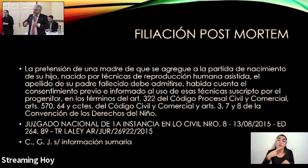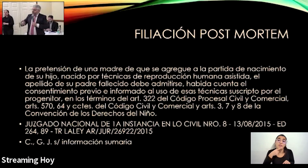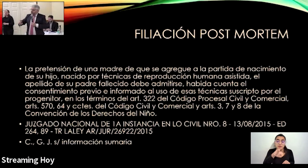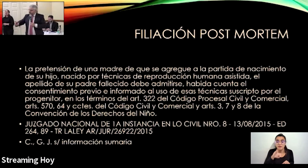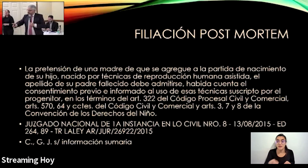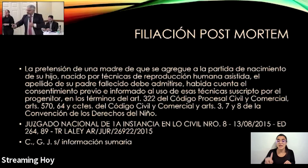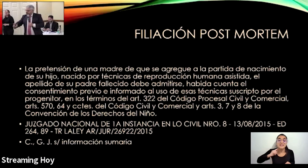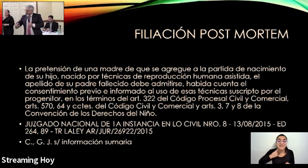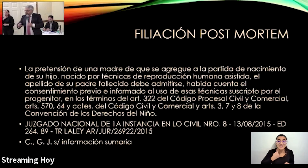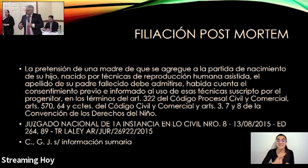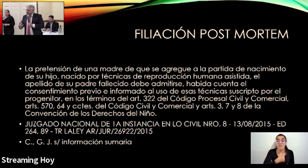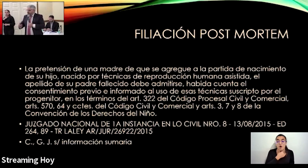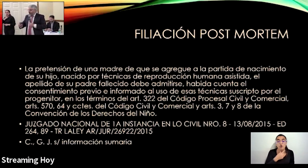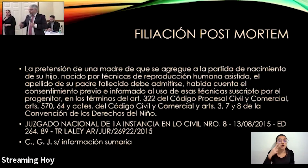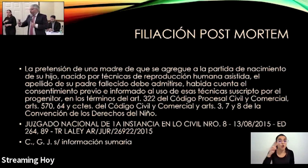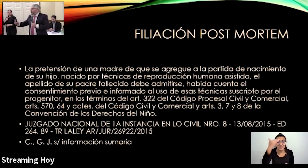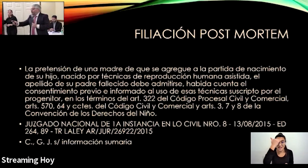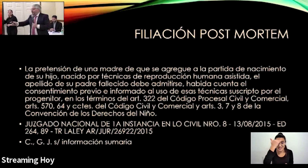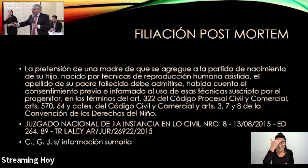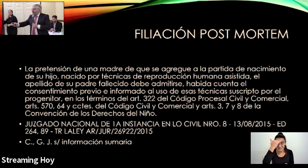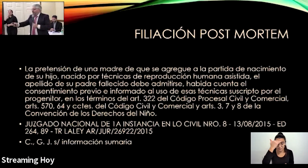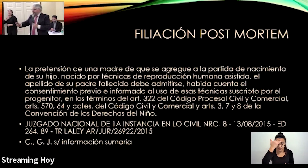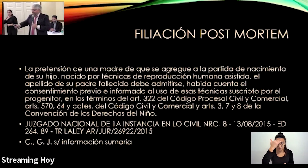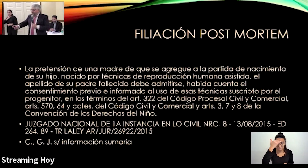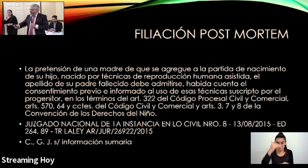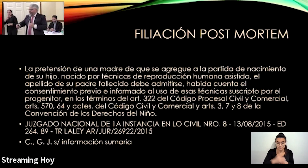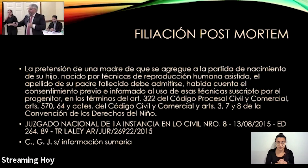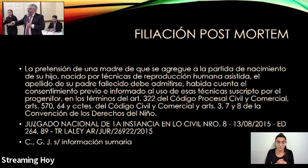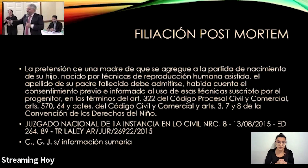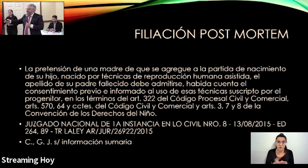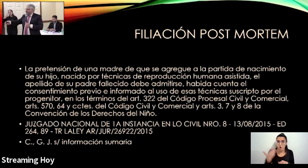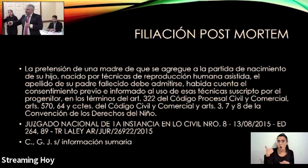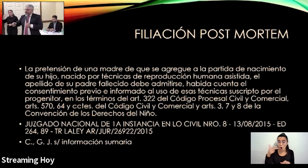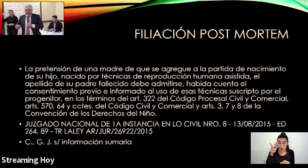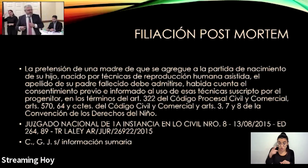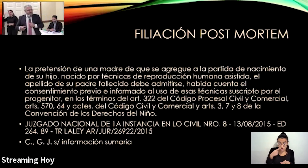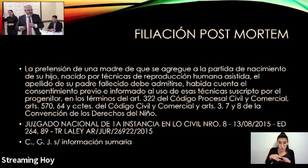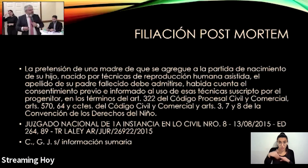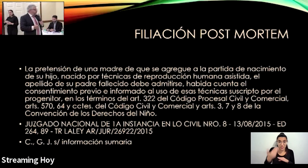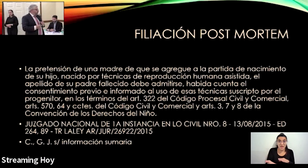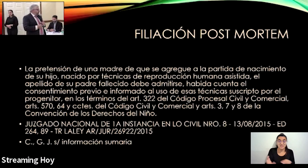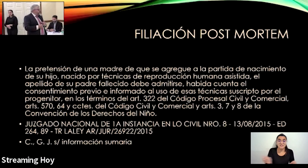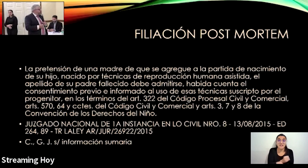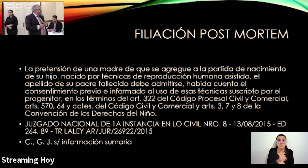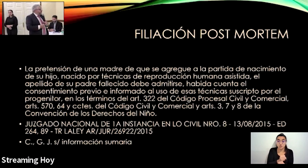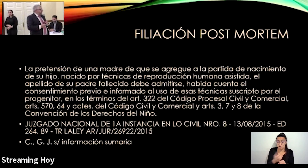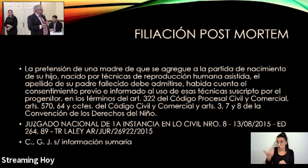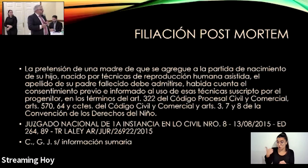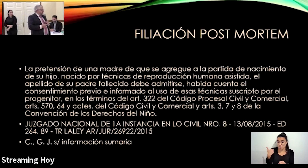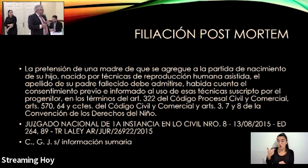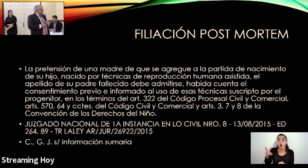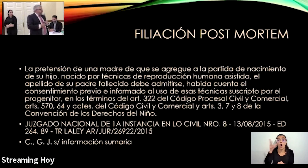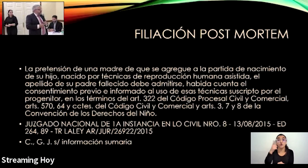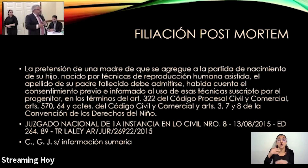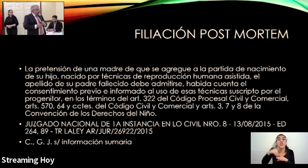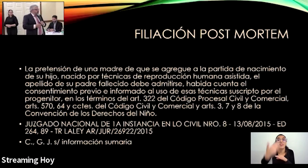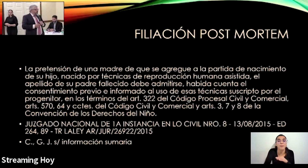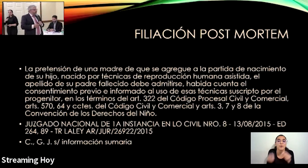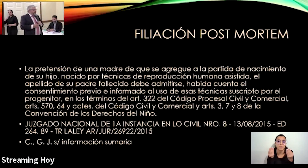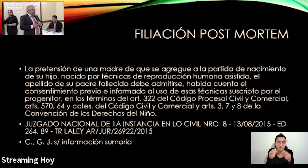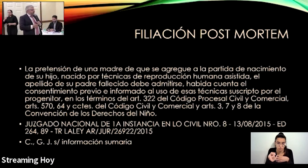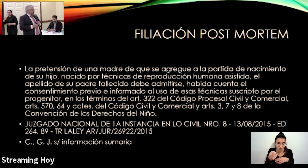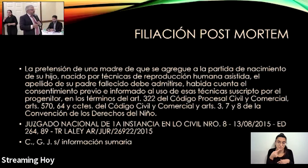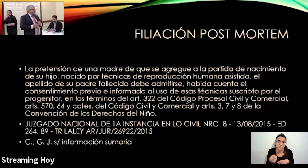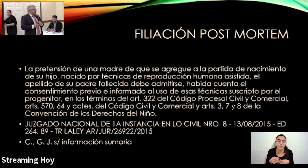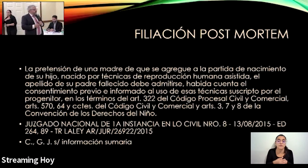de agosto del 2015, o sea, a 8 días de la sanción de la entrada en vigencia del Código, dice: